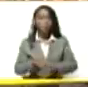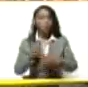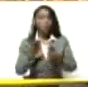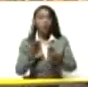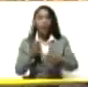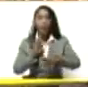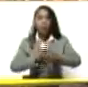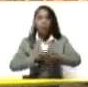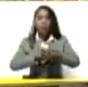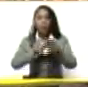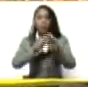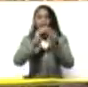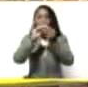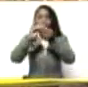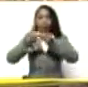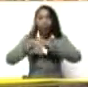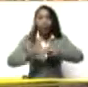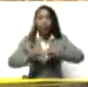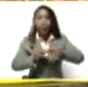presente bienvenido